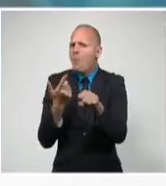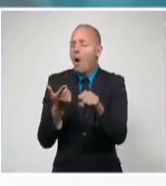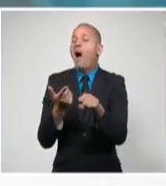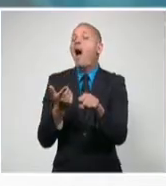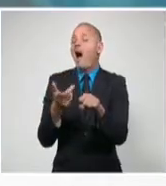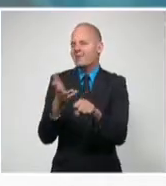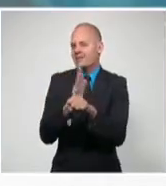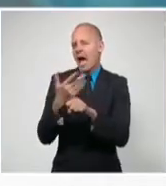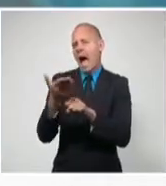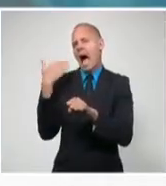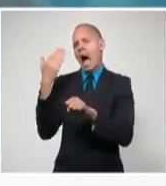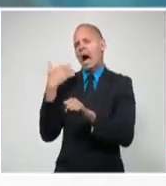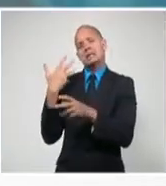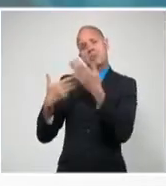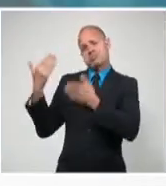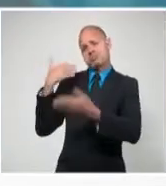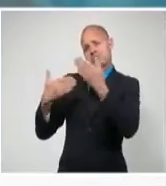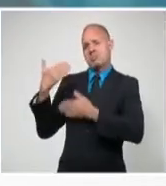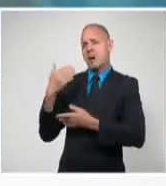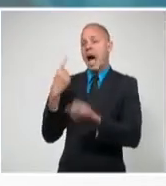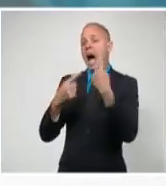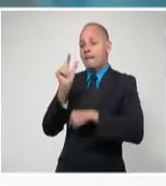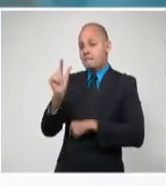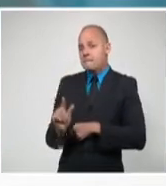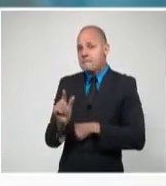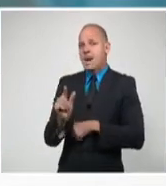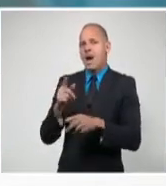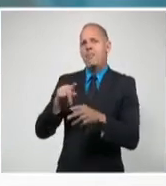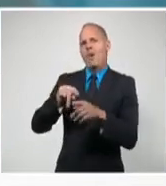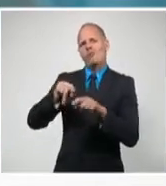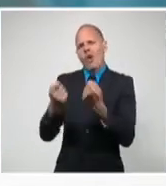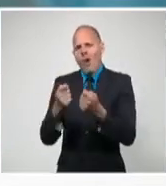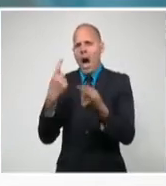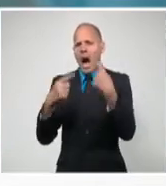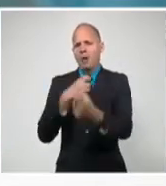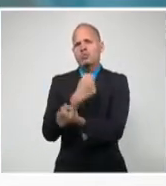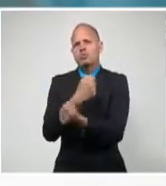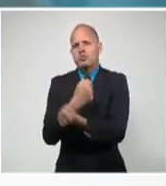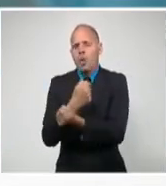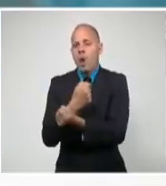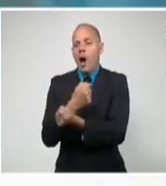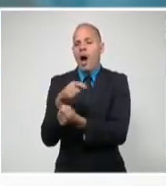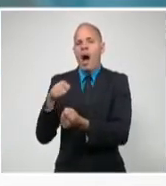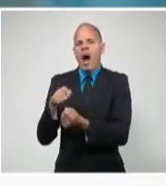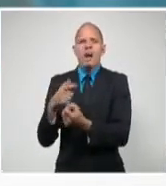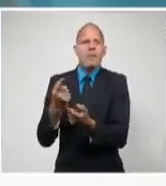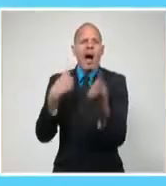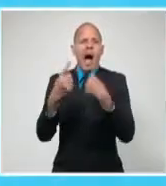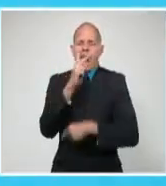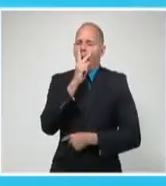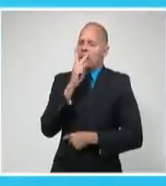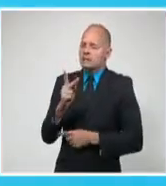El mensaje de la antropóloga es claro: ayudar a otros a superar una dificultad es signo de